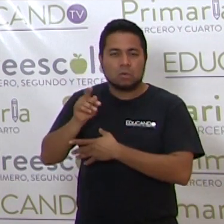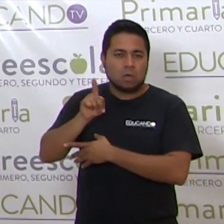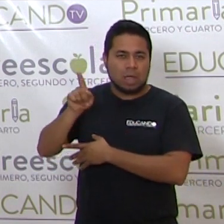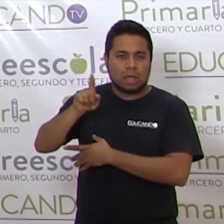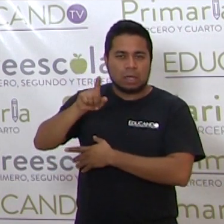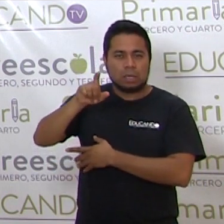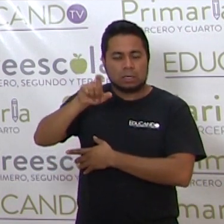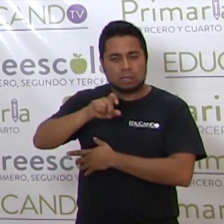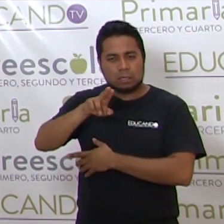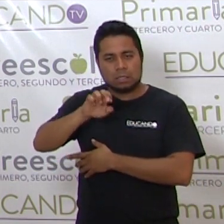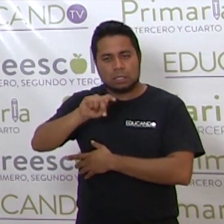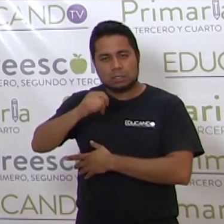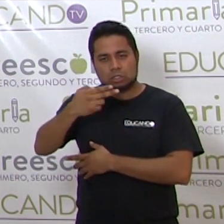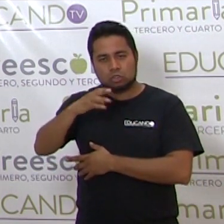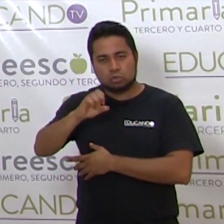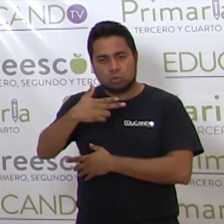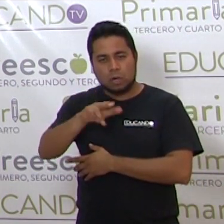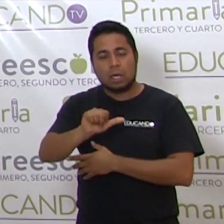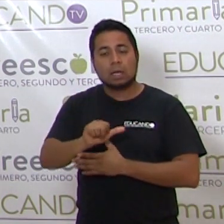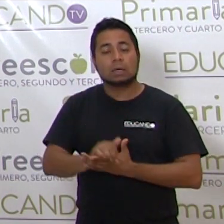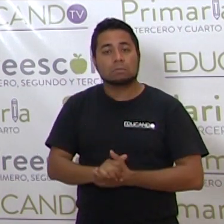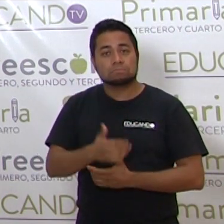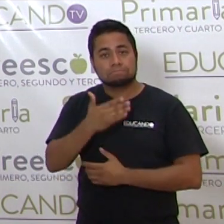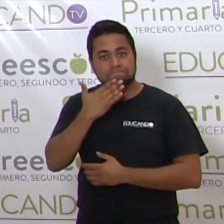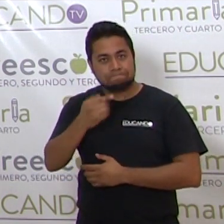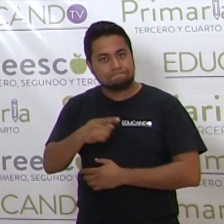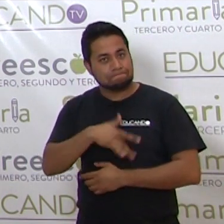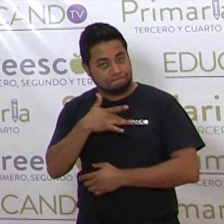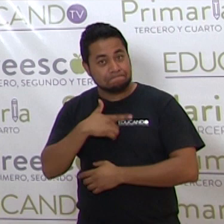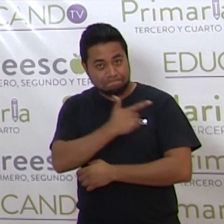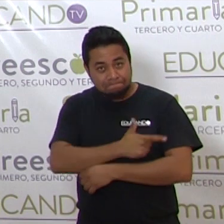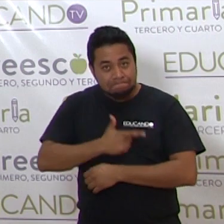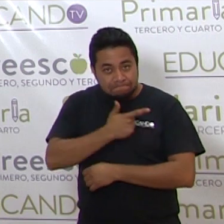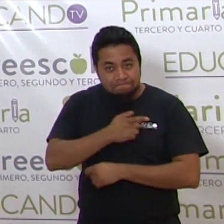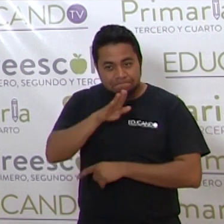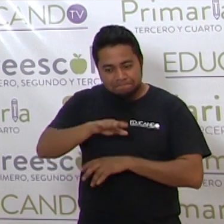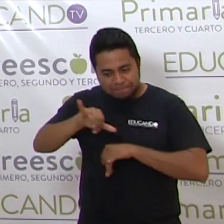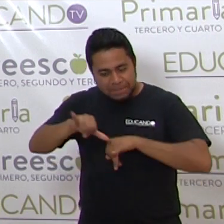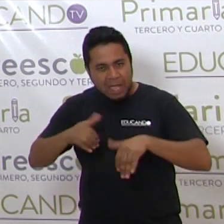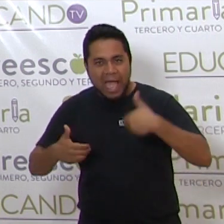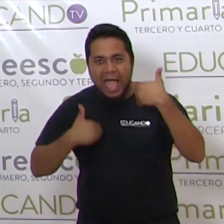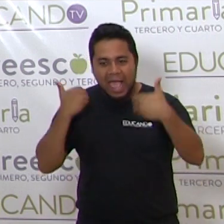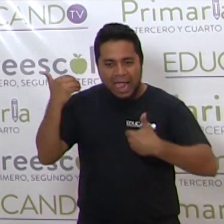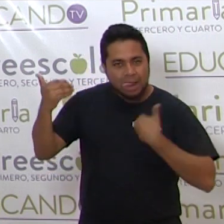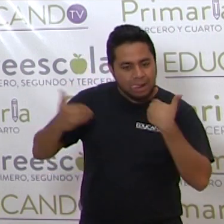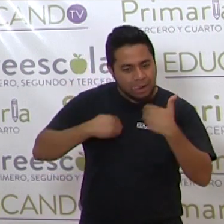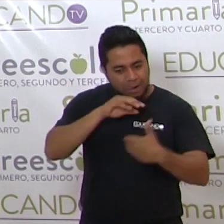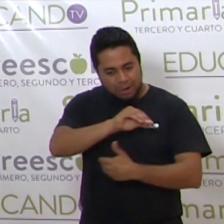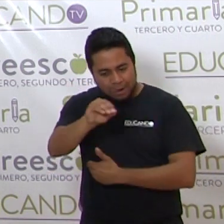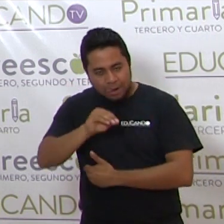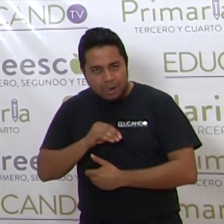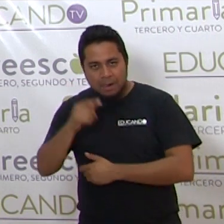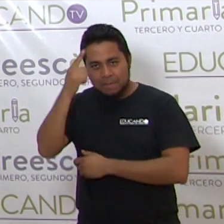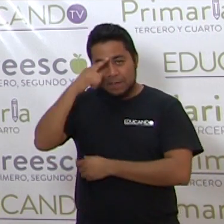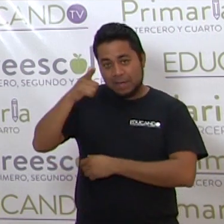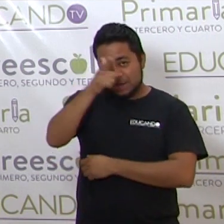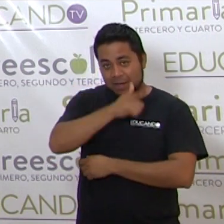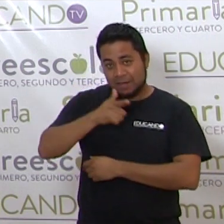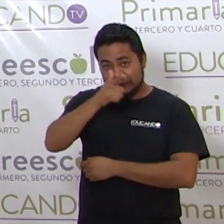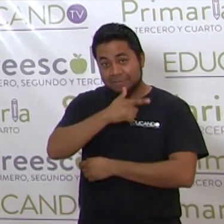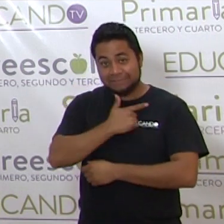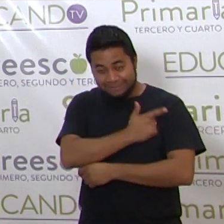muy bien les está gustando esta aventura geográfica de las lenguas